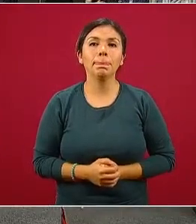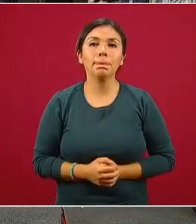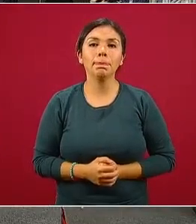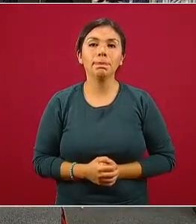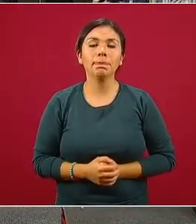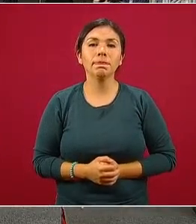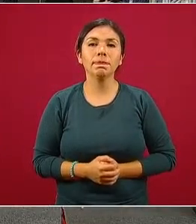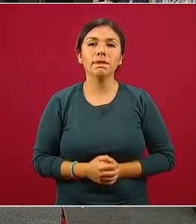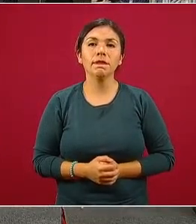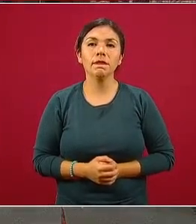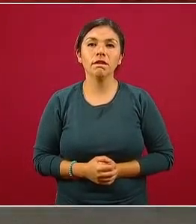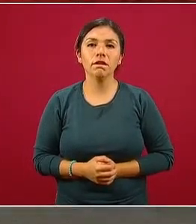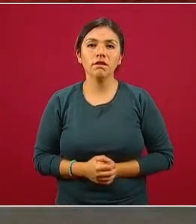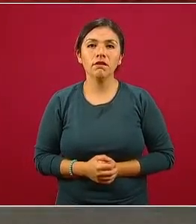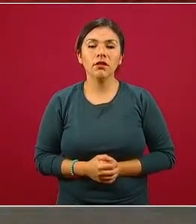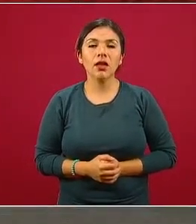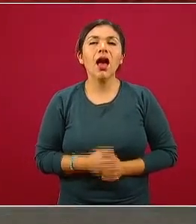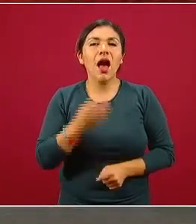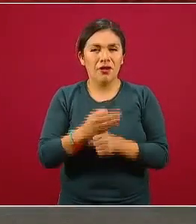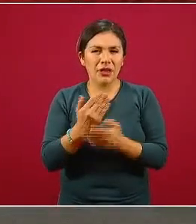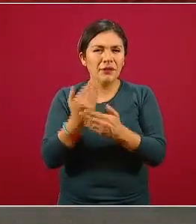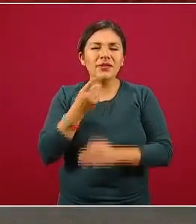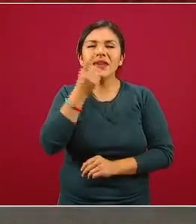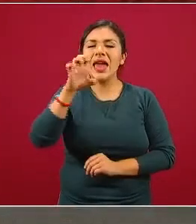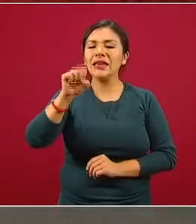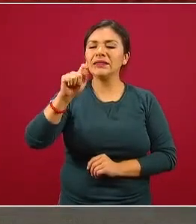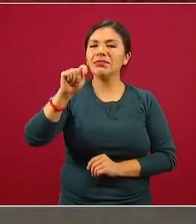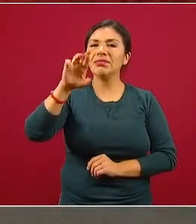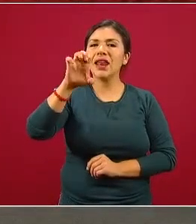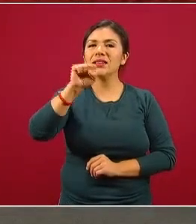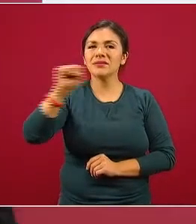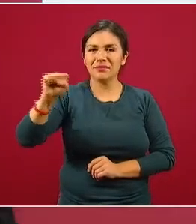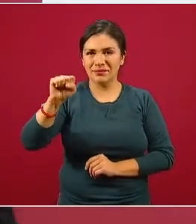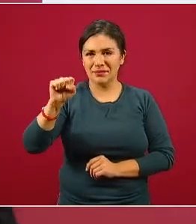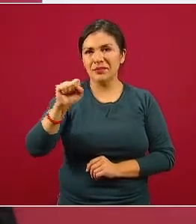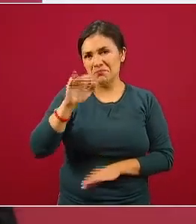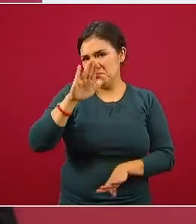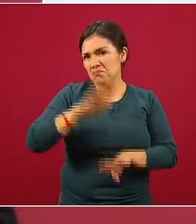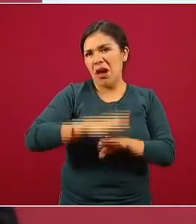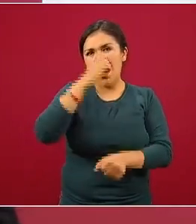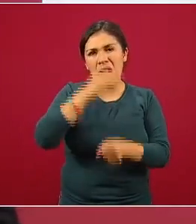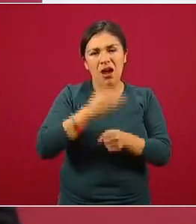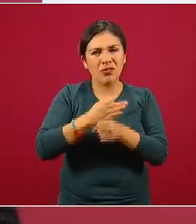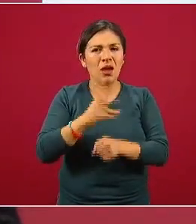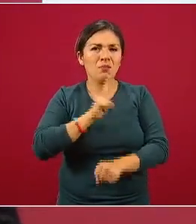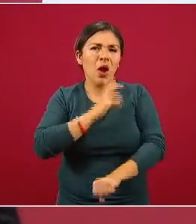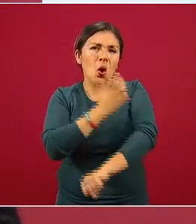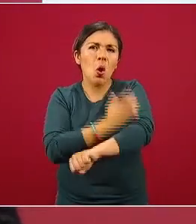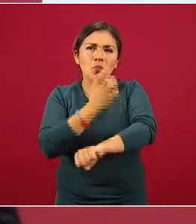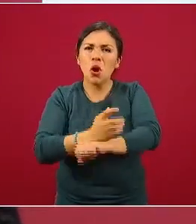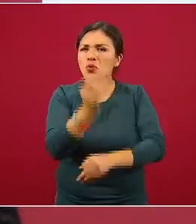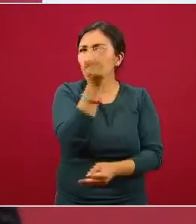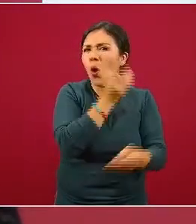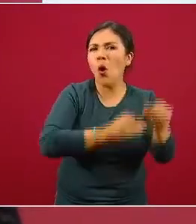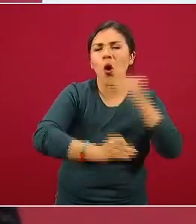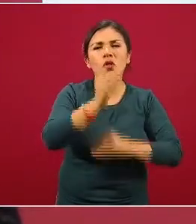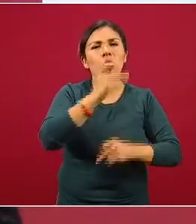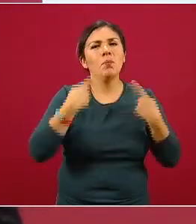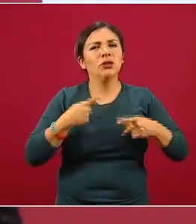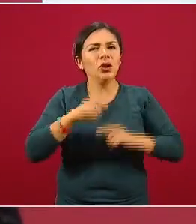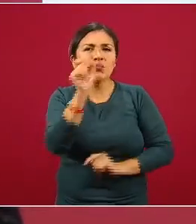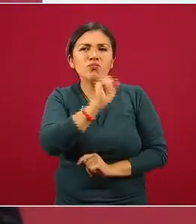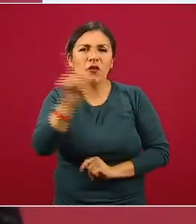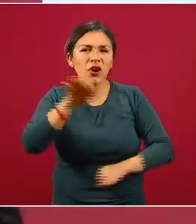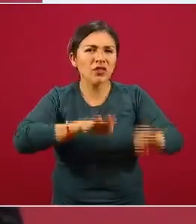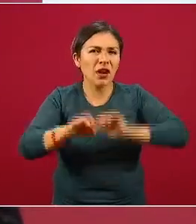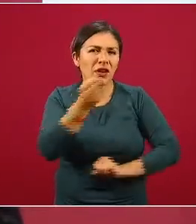momento del estrés prolongado que sufren nuestros compañeros, todos los profesionales